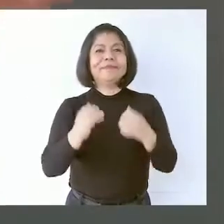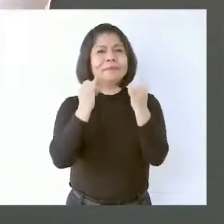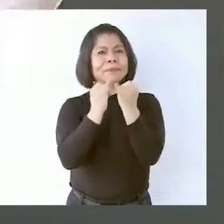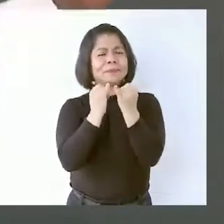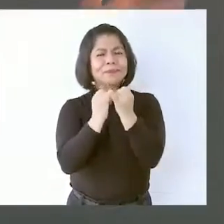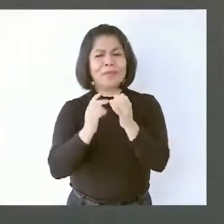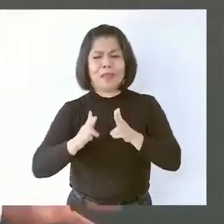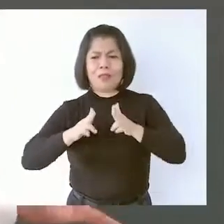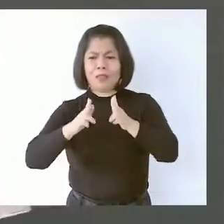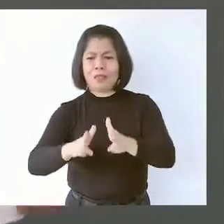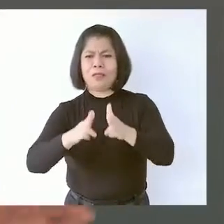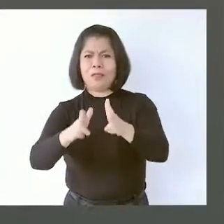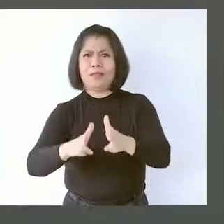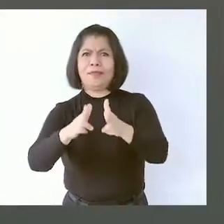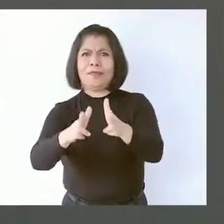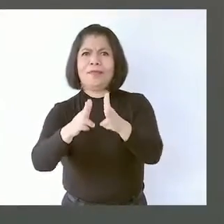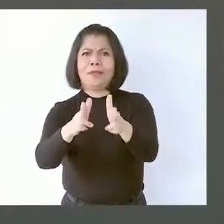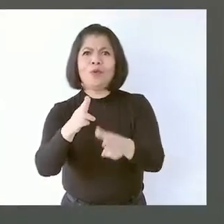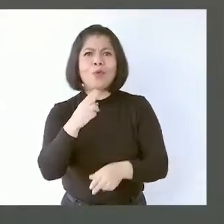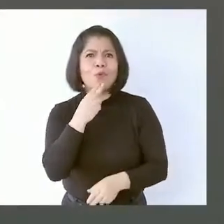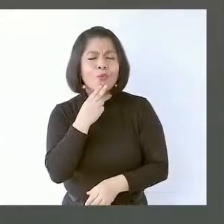Una vez que esté terminada,